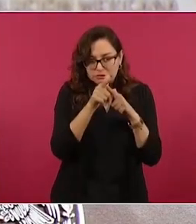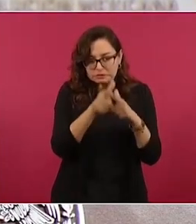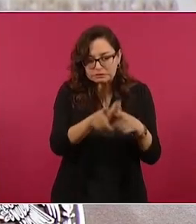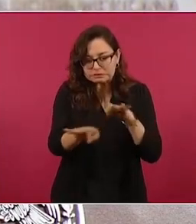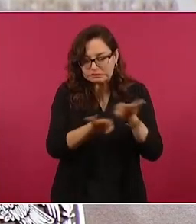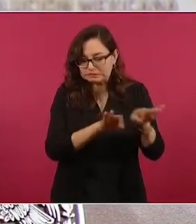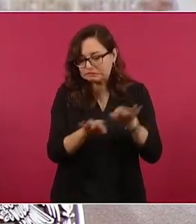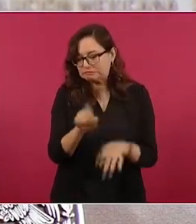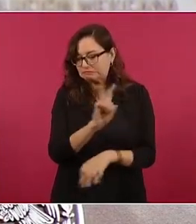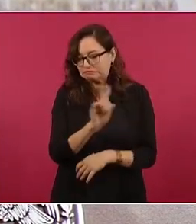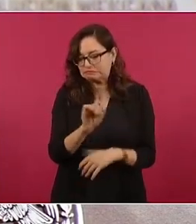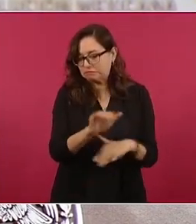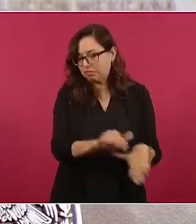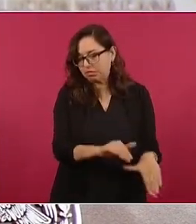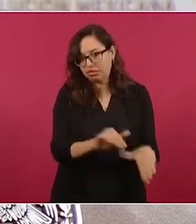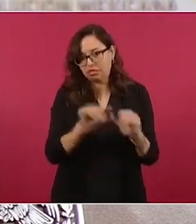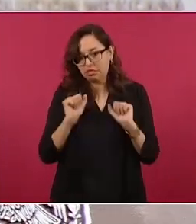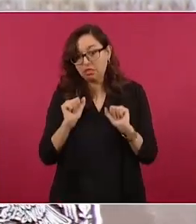Porque